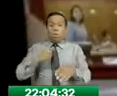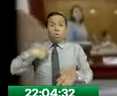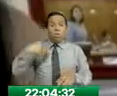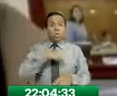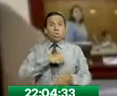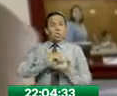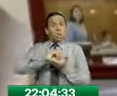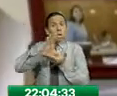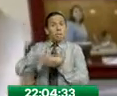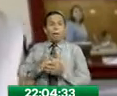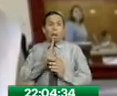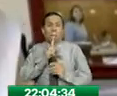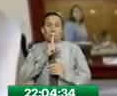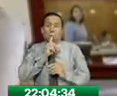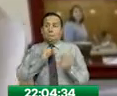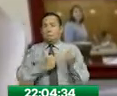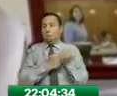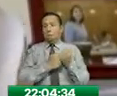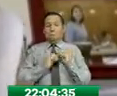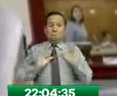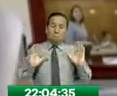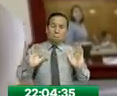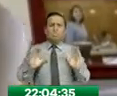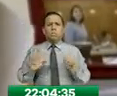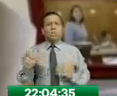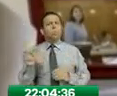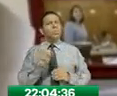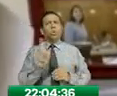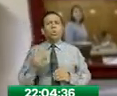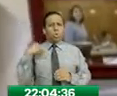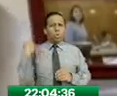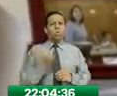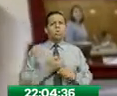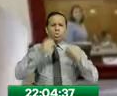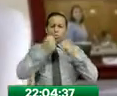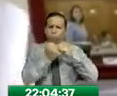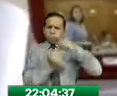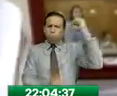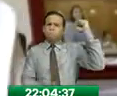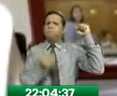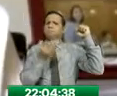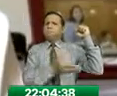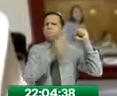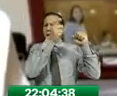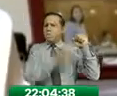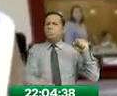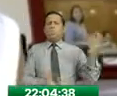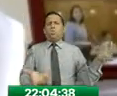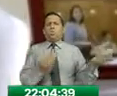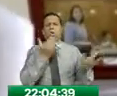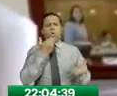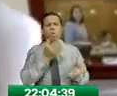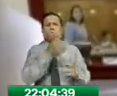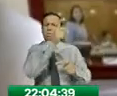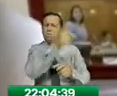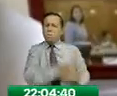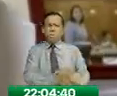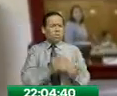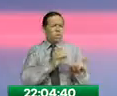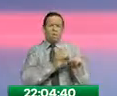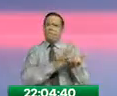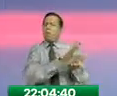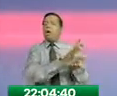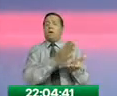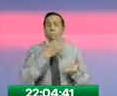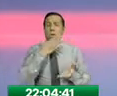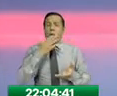callar de ninguna manera. Tenemos que llegar hasta las últimas consecuencias y que obviamente este asambleísta sea destituido.